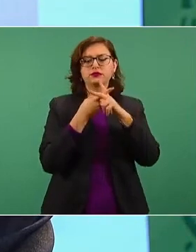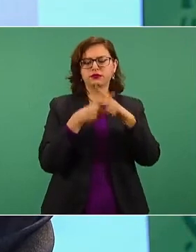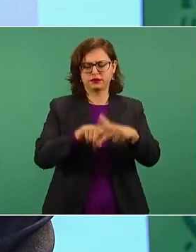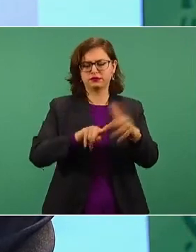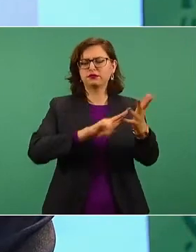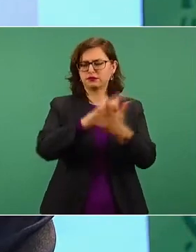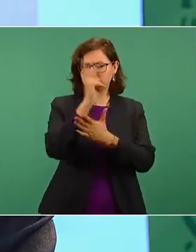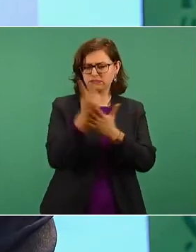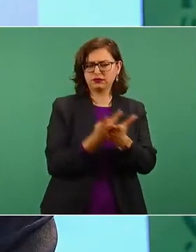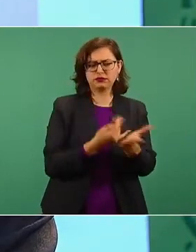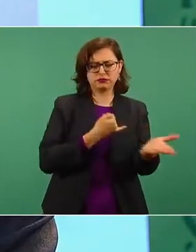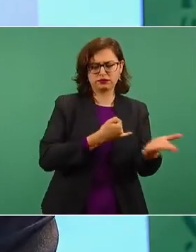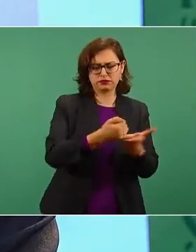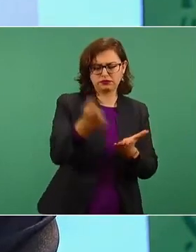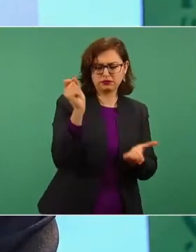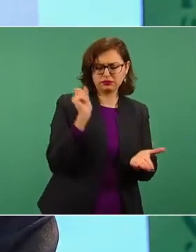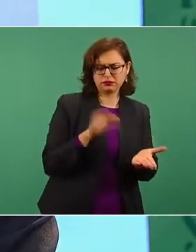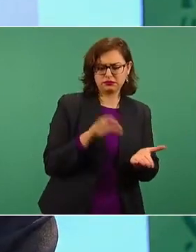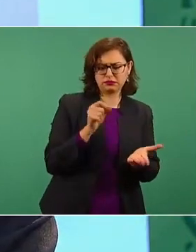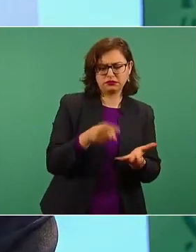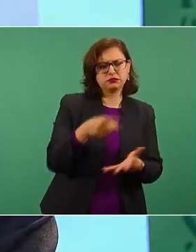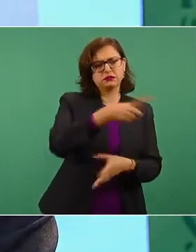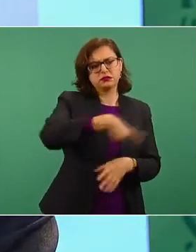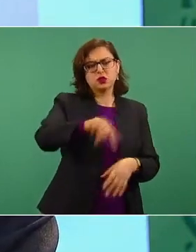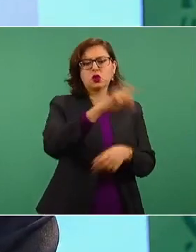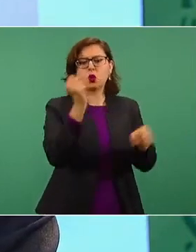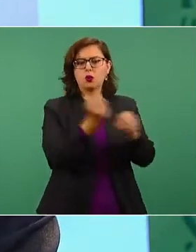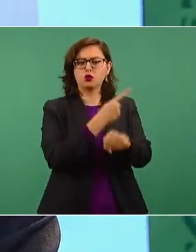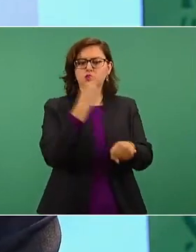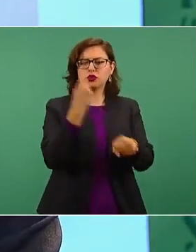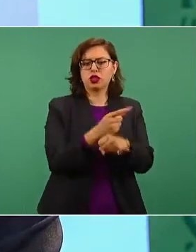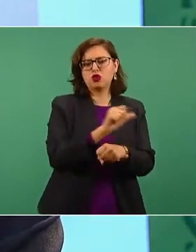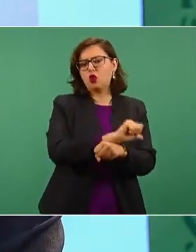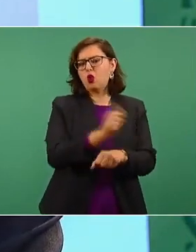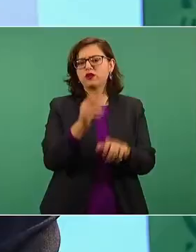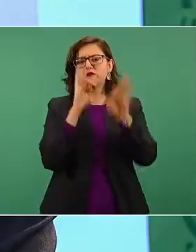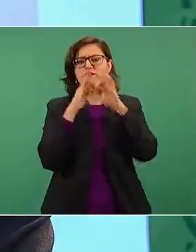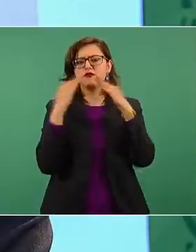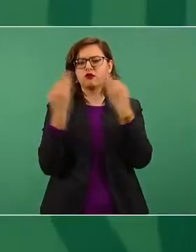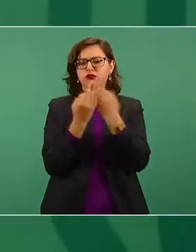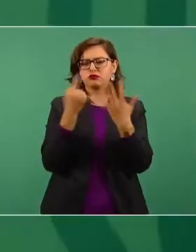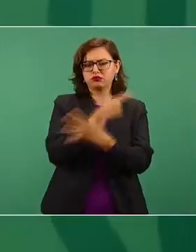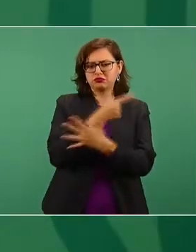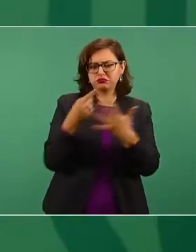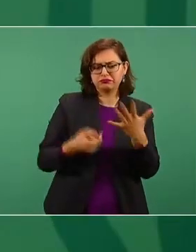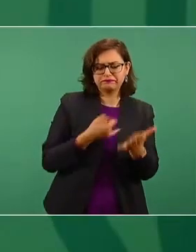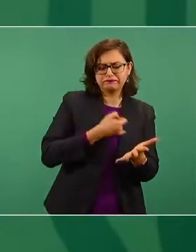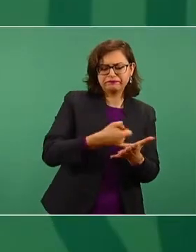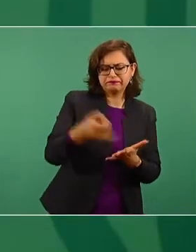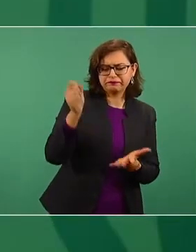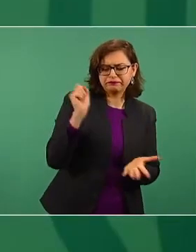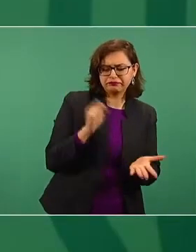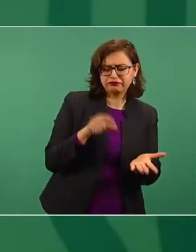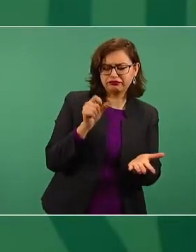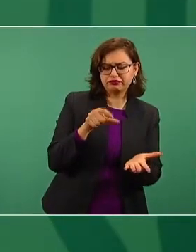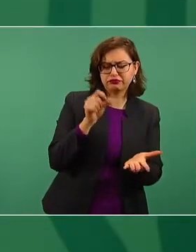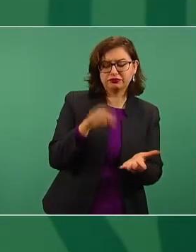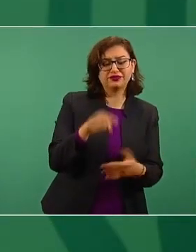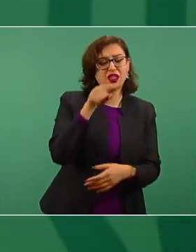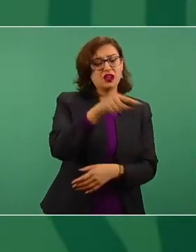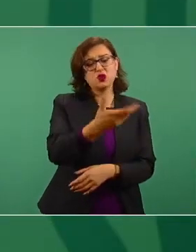para dar opciones, para dar alternativas. en estas